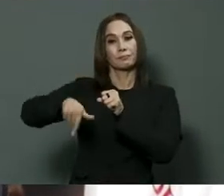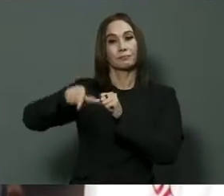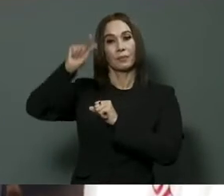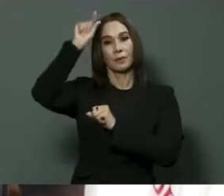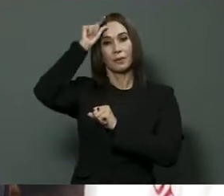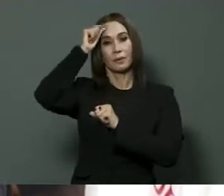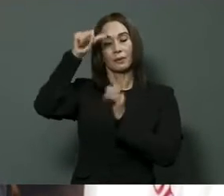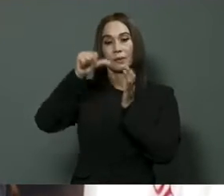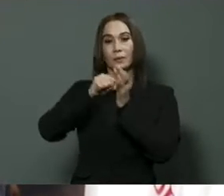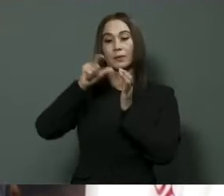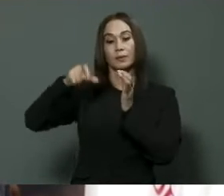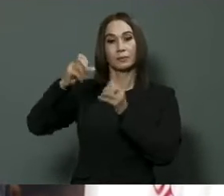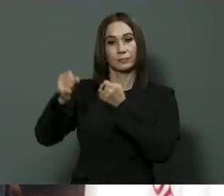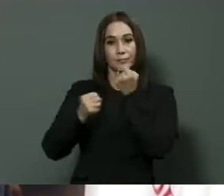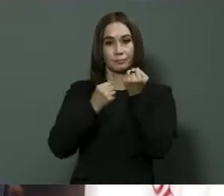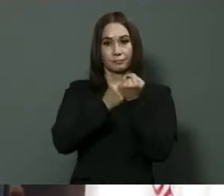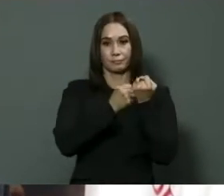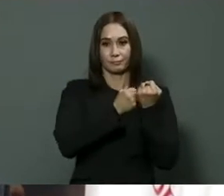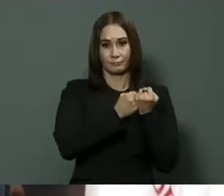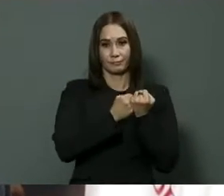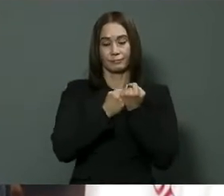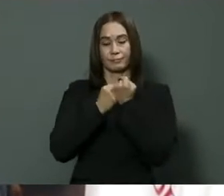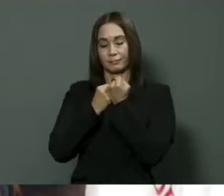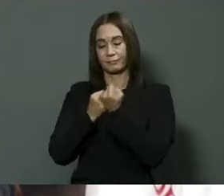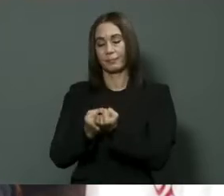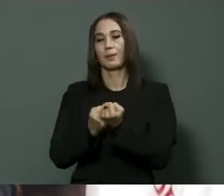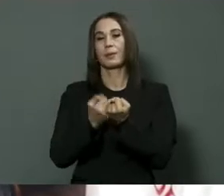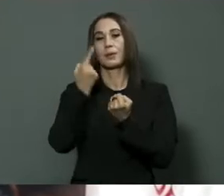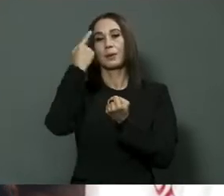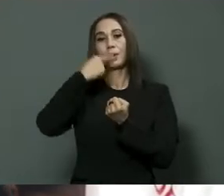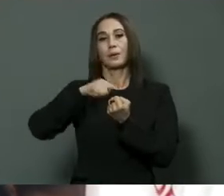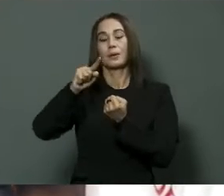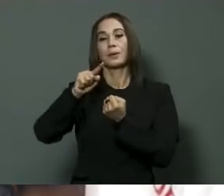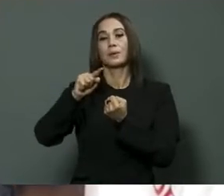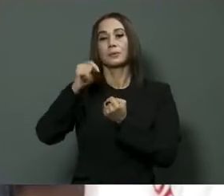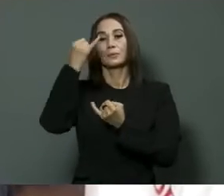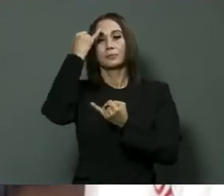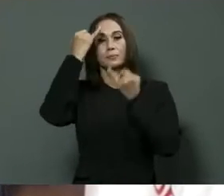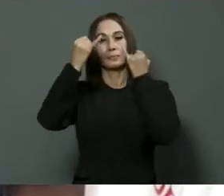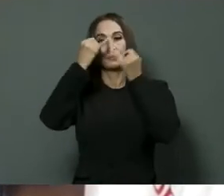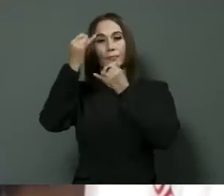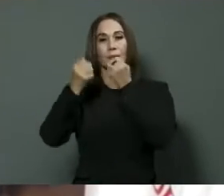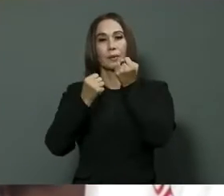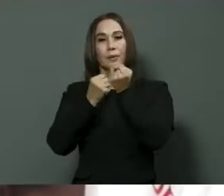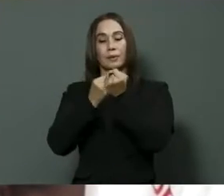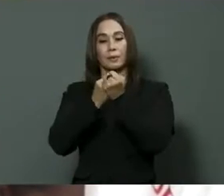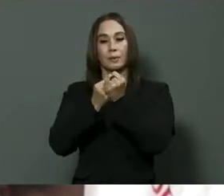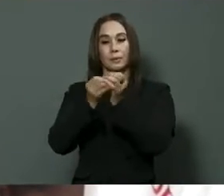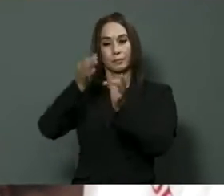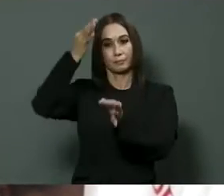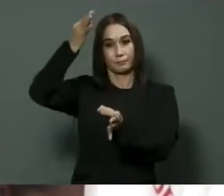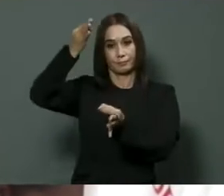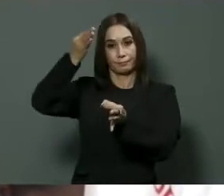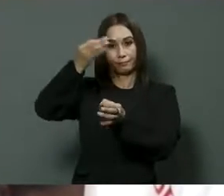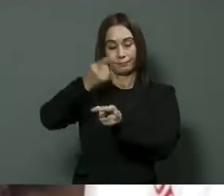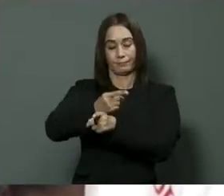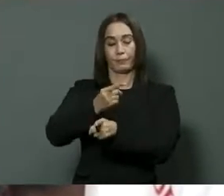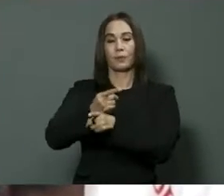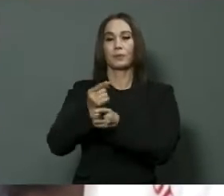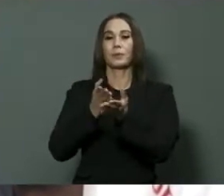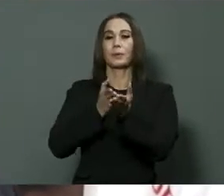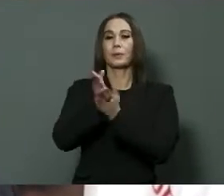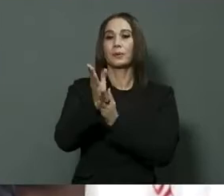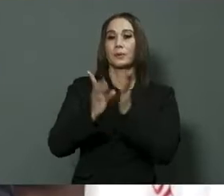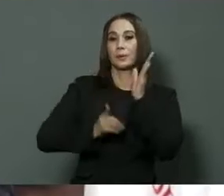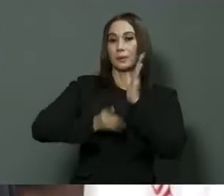hay que apoyarla porque van encauzadas por el correcto camino del